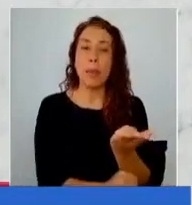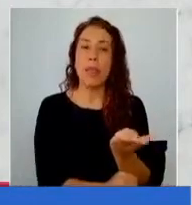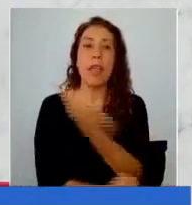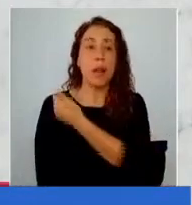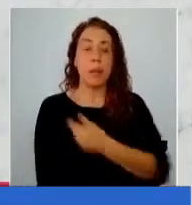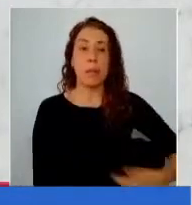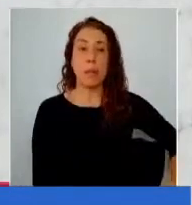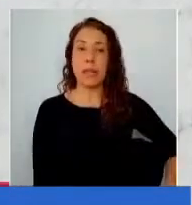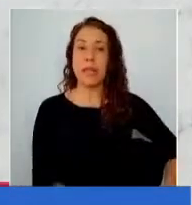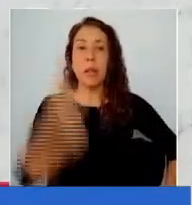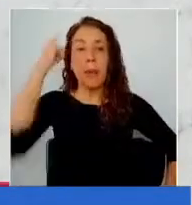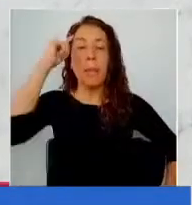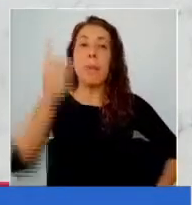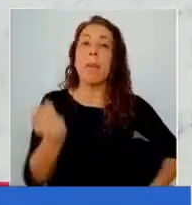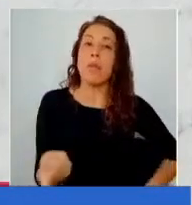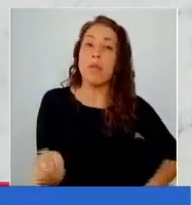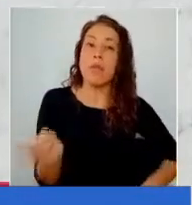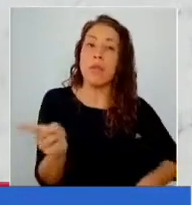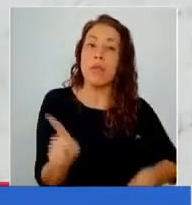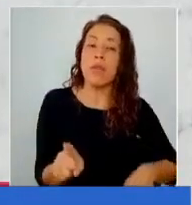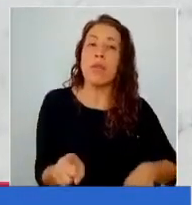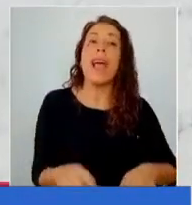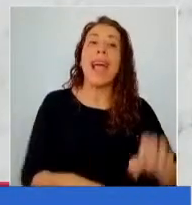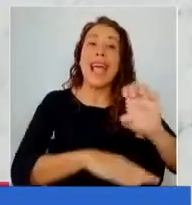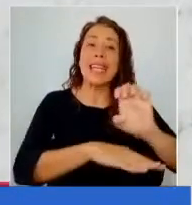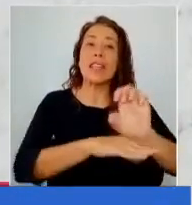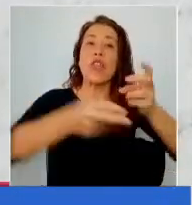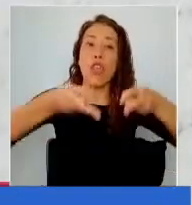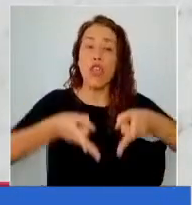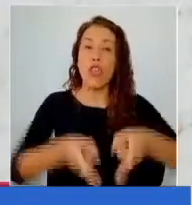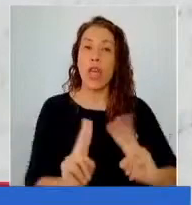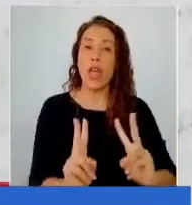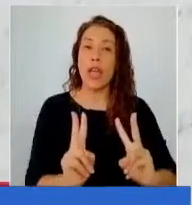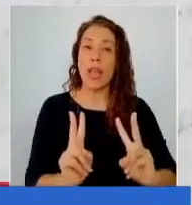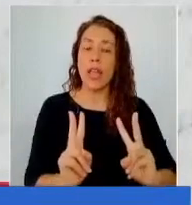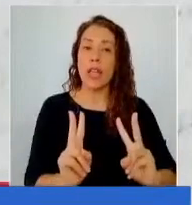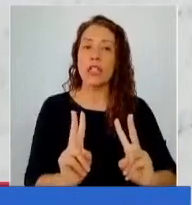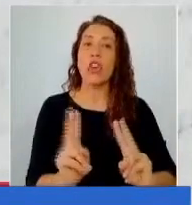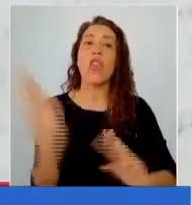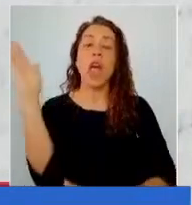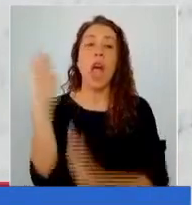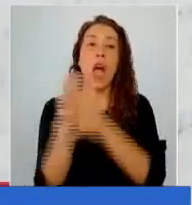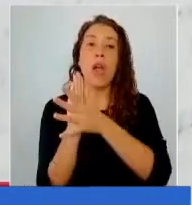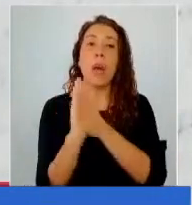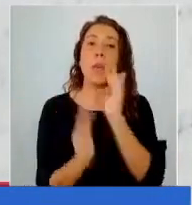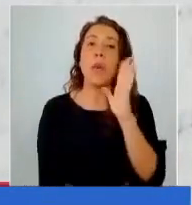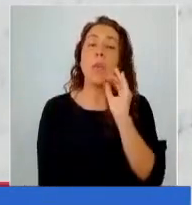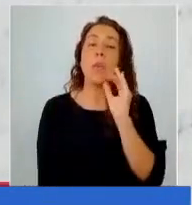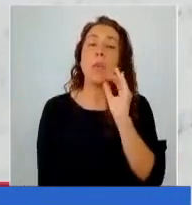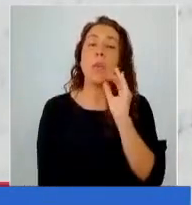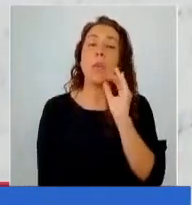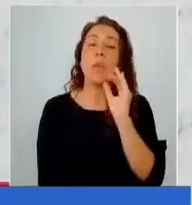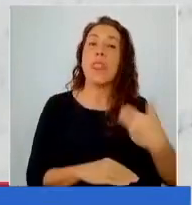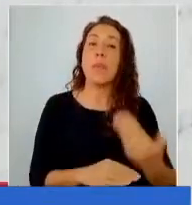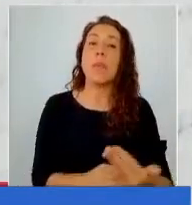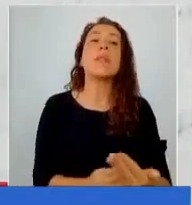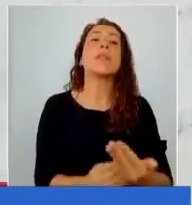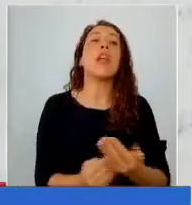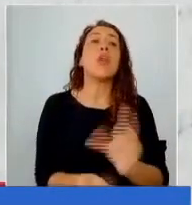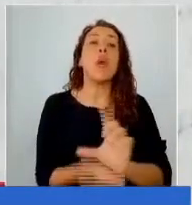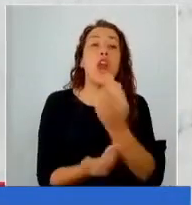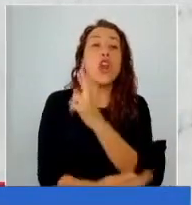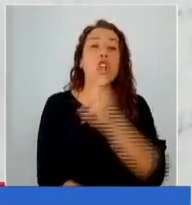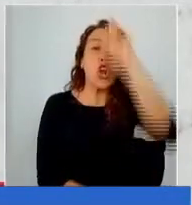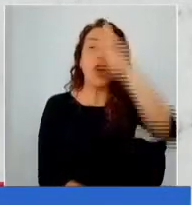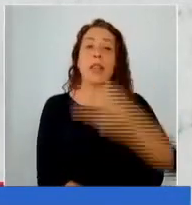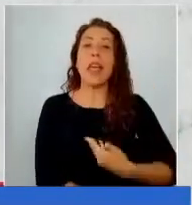restablecer el estado de derecho primero la lacanía de biobío y después en la zona norte entregando a